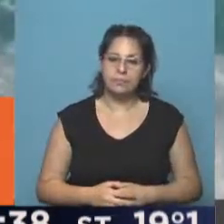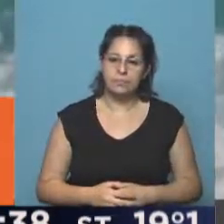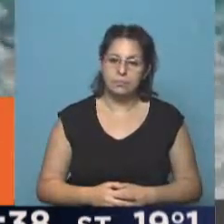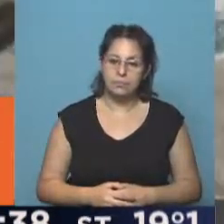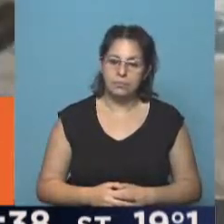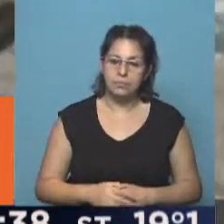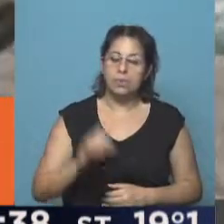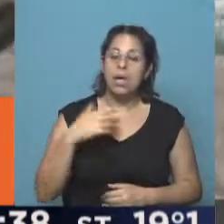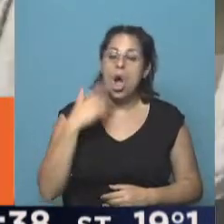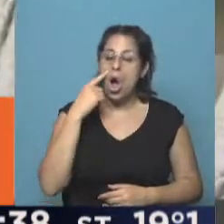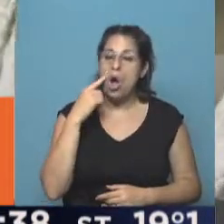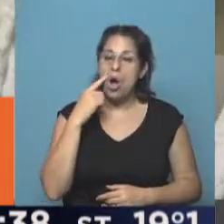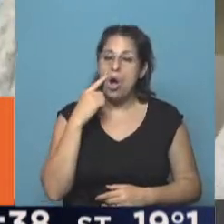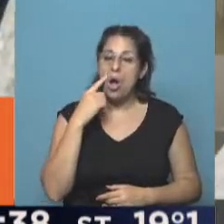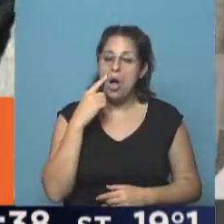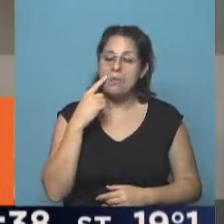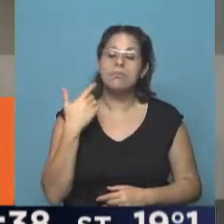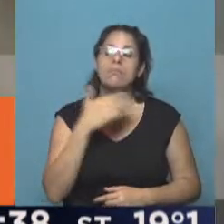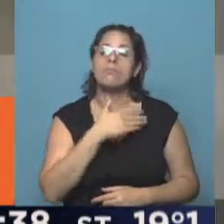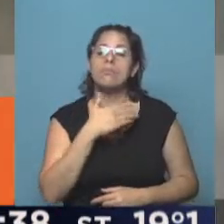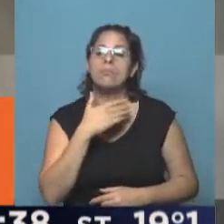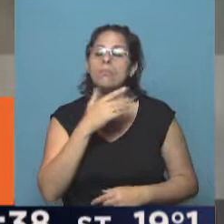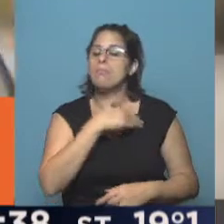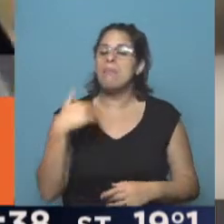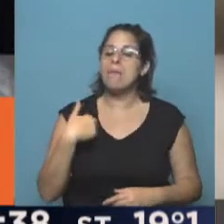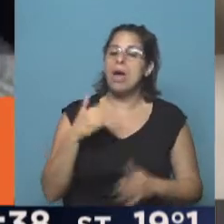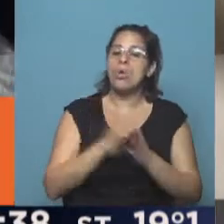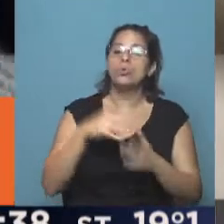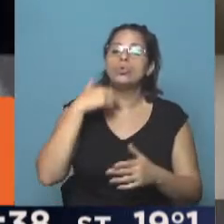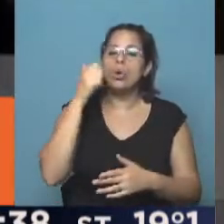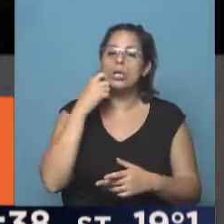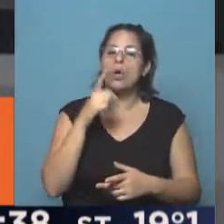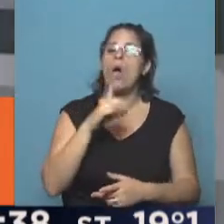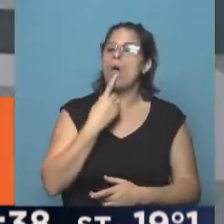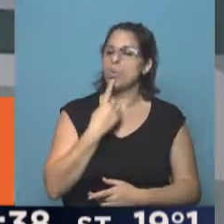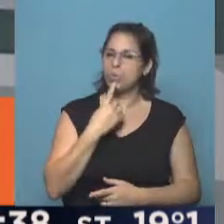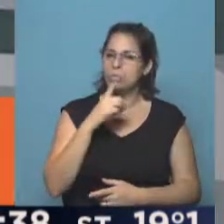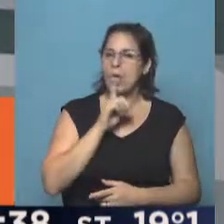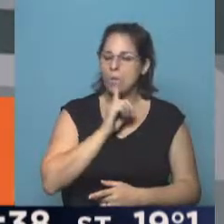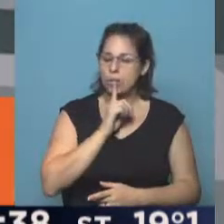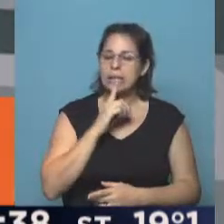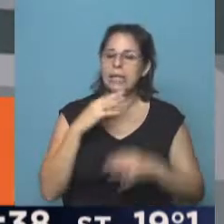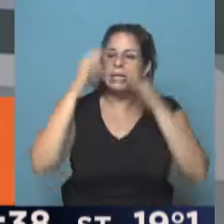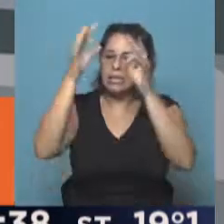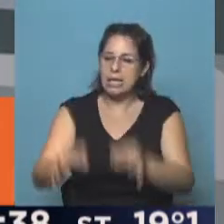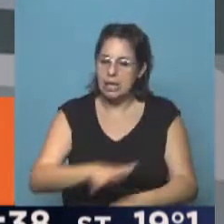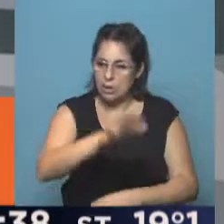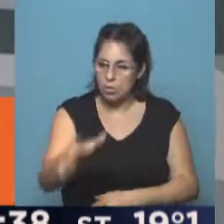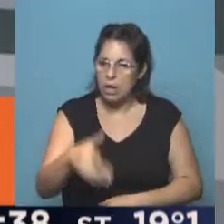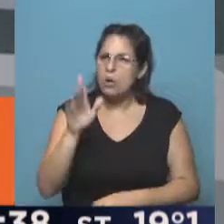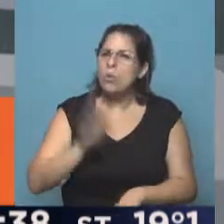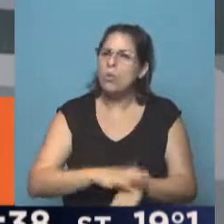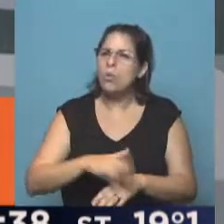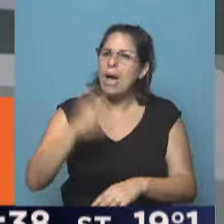Y llegó hasta ahí una mamá con un nene con desórdenes autistas, porque el nene había